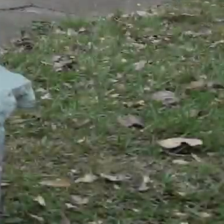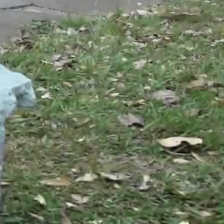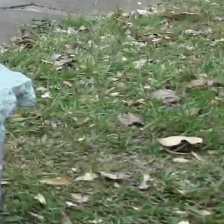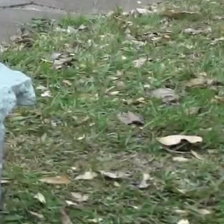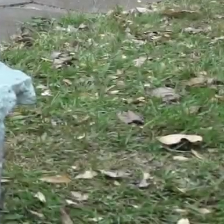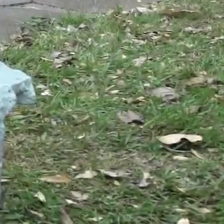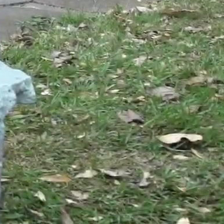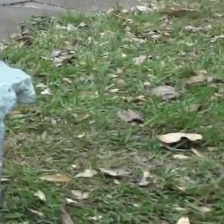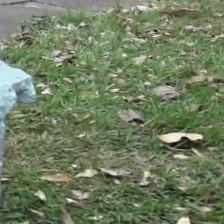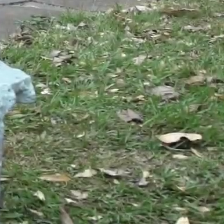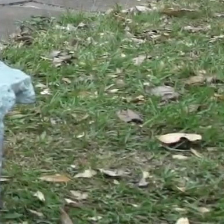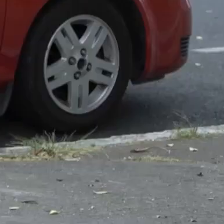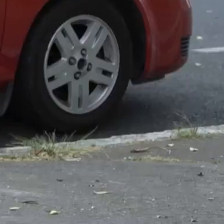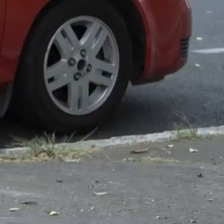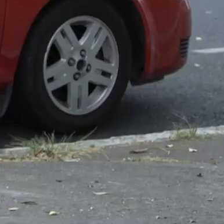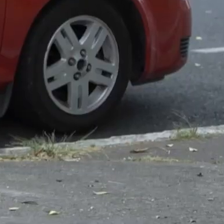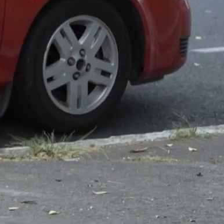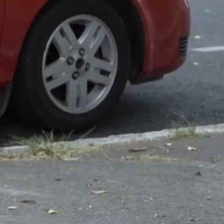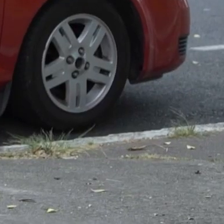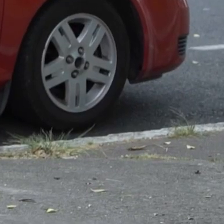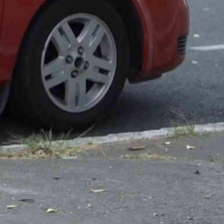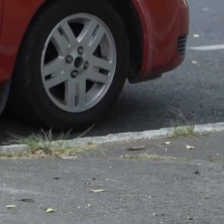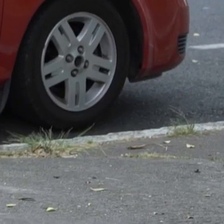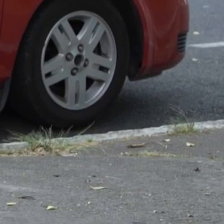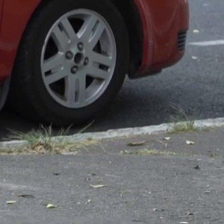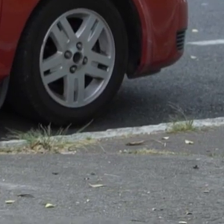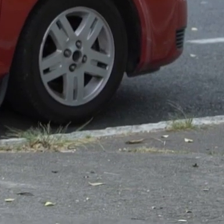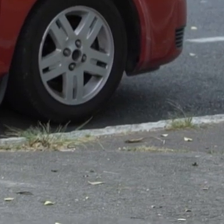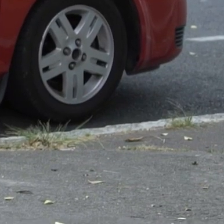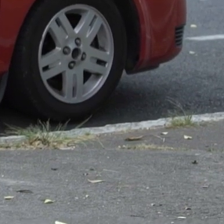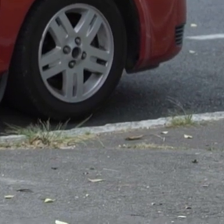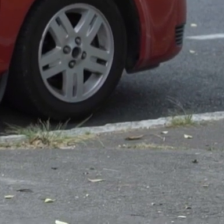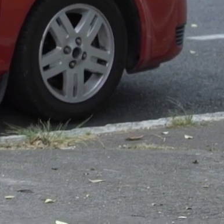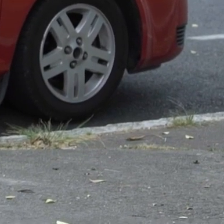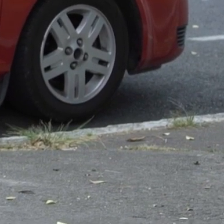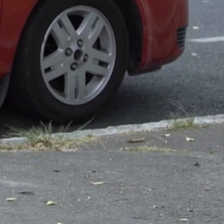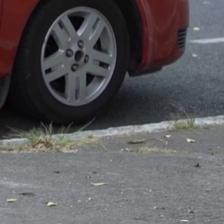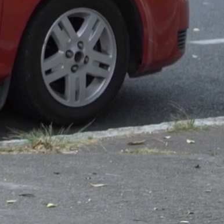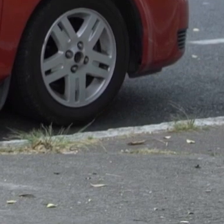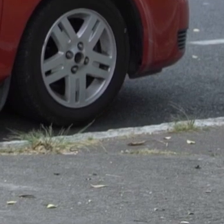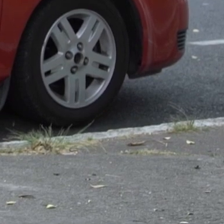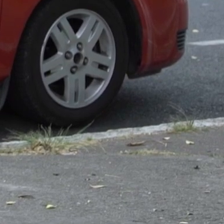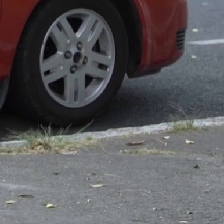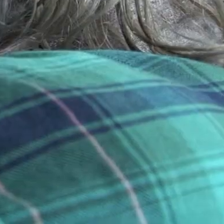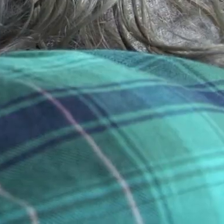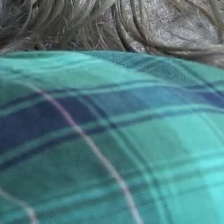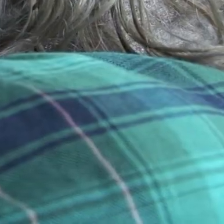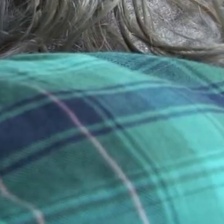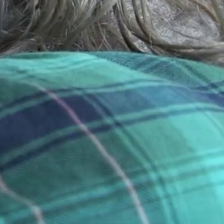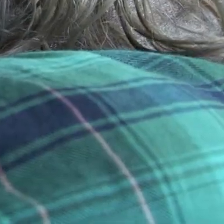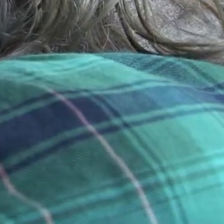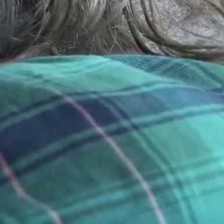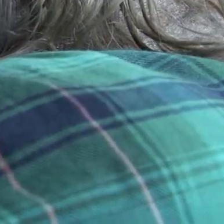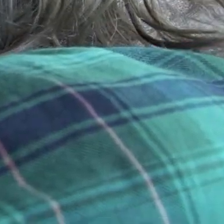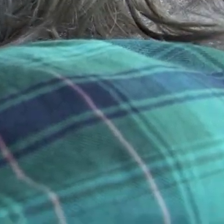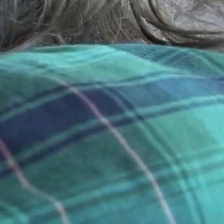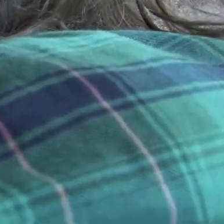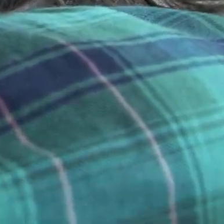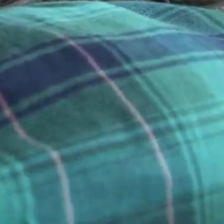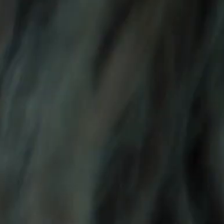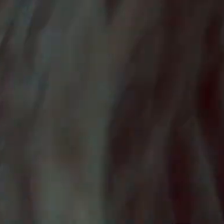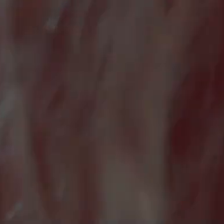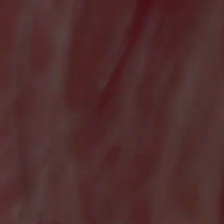que no te genere nada el verme la cabeza rapada y las piernas no depiladas, que no sintas vergüenza ajena por